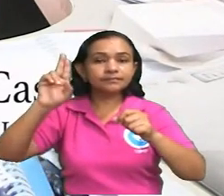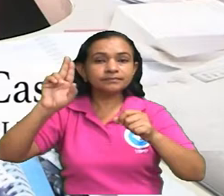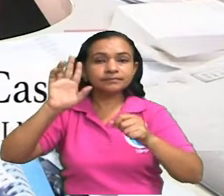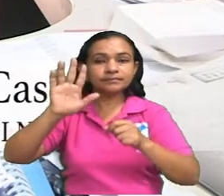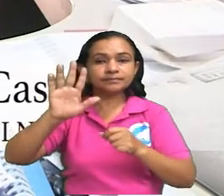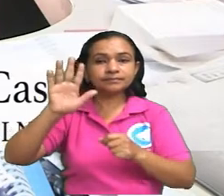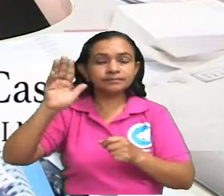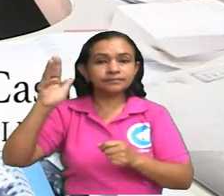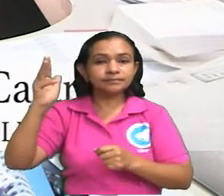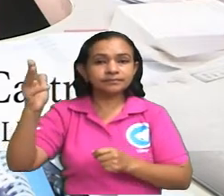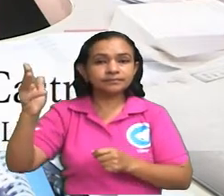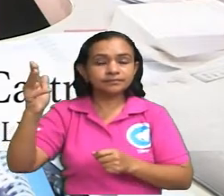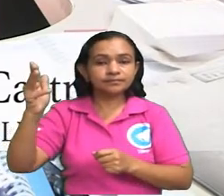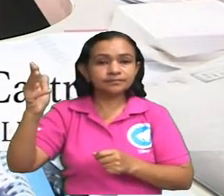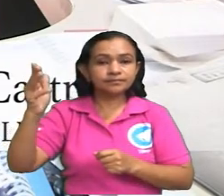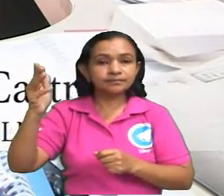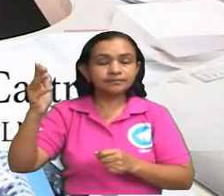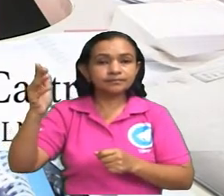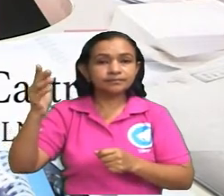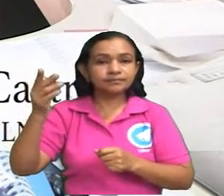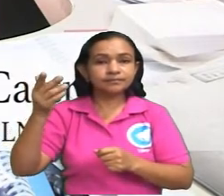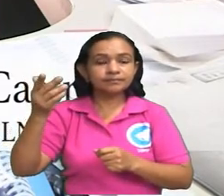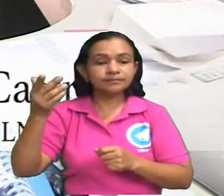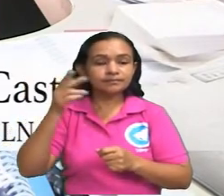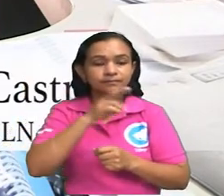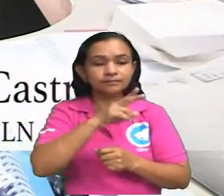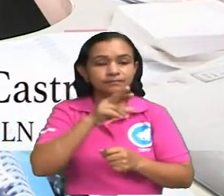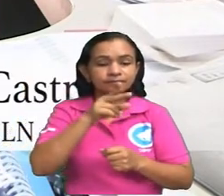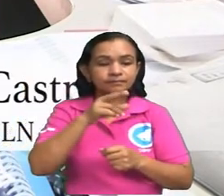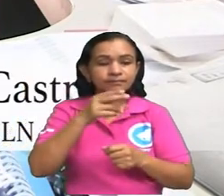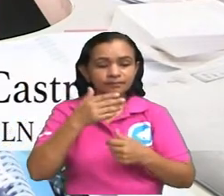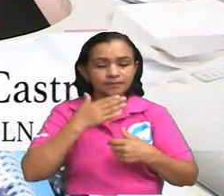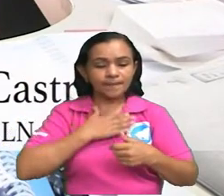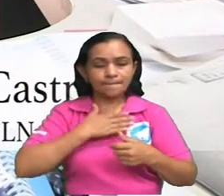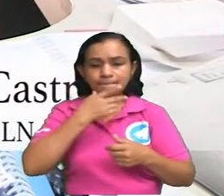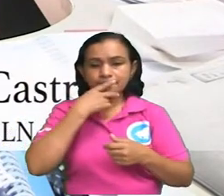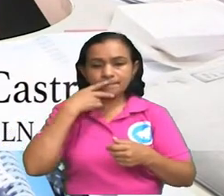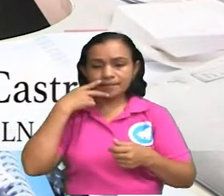58, en la misma cárcel junto con mi padre.